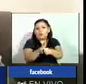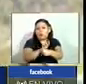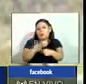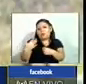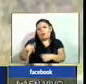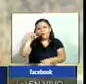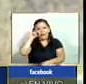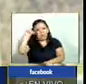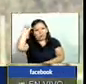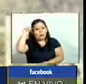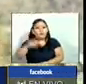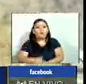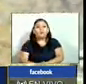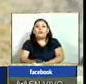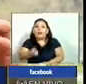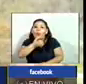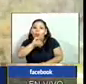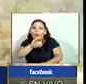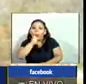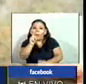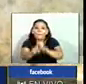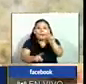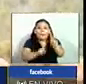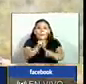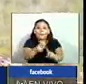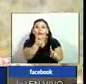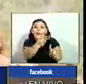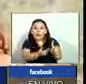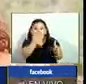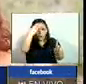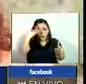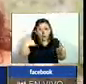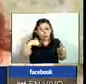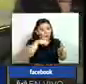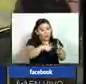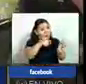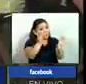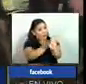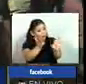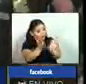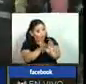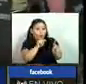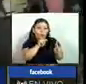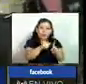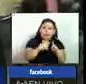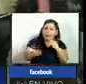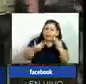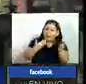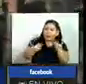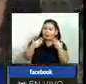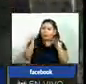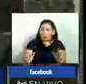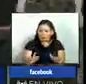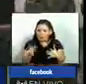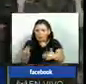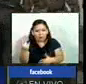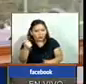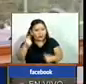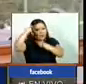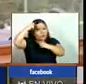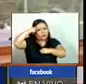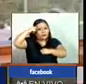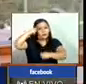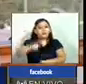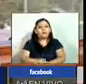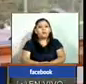personas adultas La Voz de América consultó a Catalina Gutiérrez psicóloga forense quien explicó el porqué de la falta de conciencia